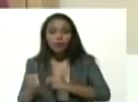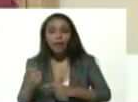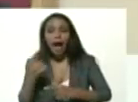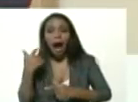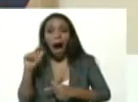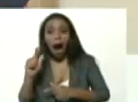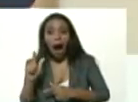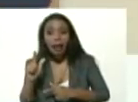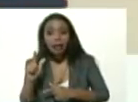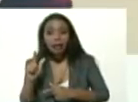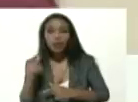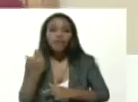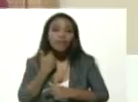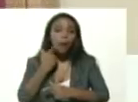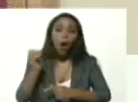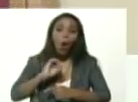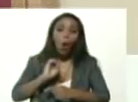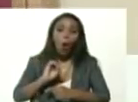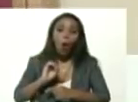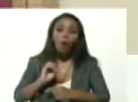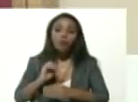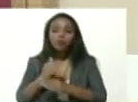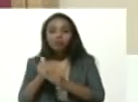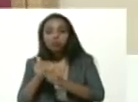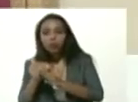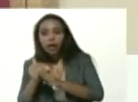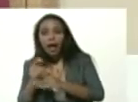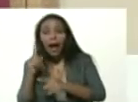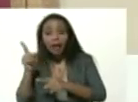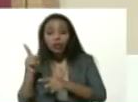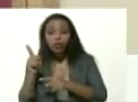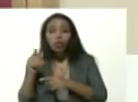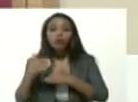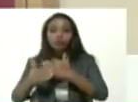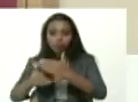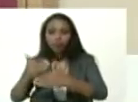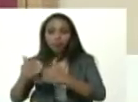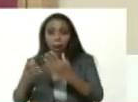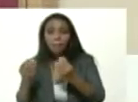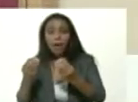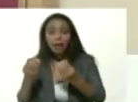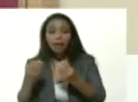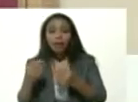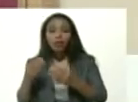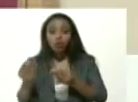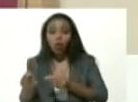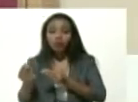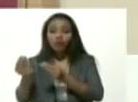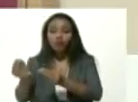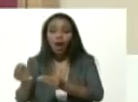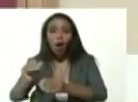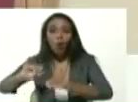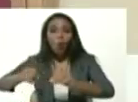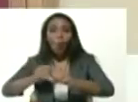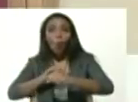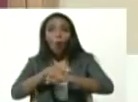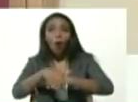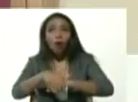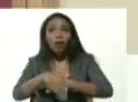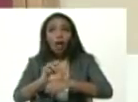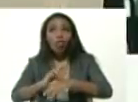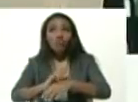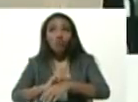asintomáticas, en el nivel que estén. Y sobre eso se ha avanzado bastante. Ya le dejo al doctor Jorge Rodríguez, al doctor Carlos